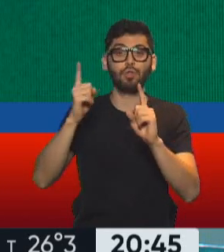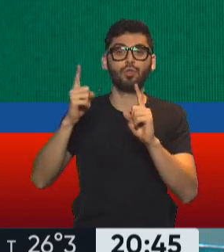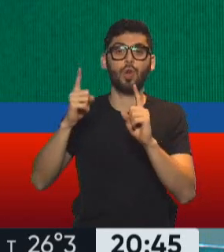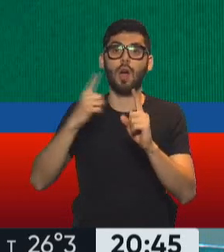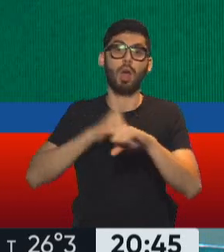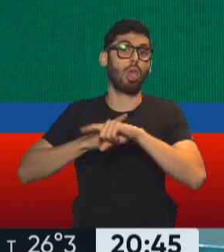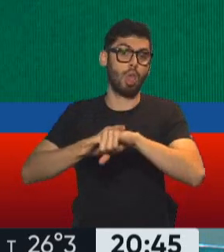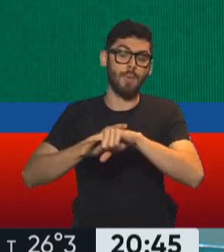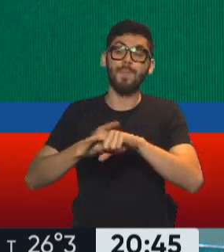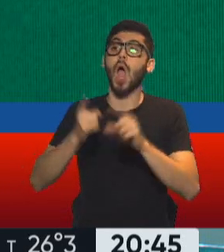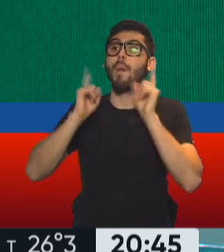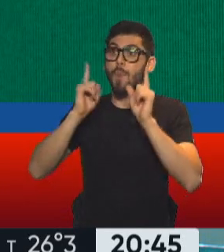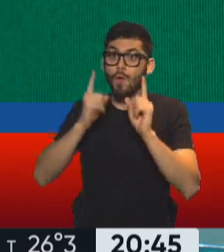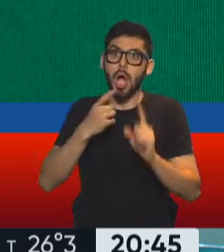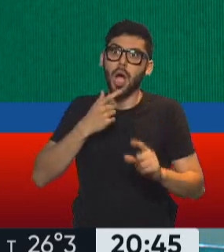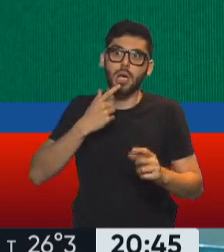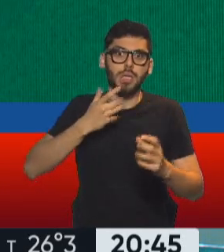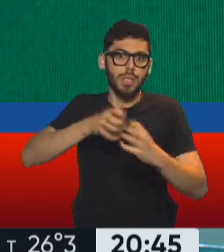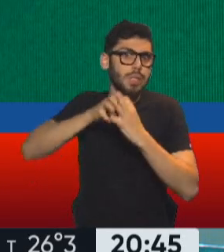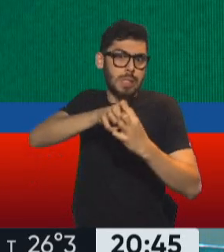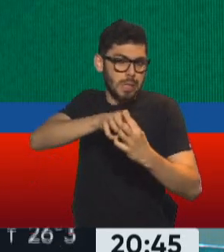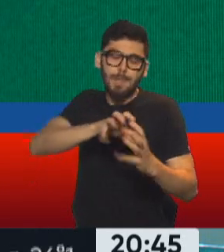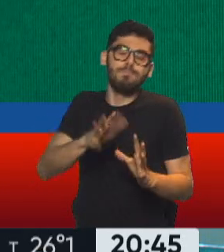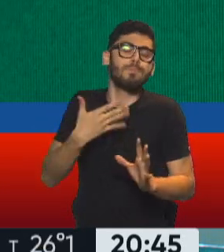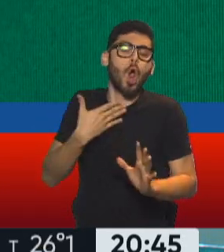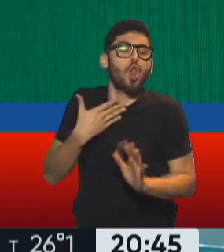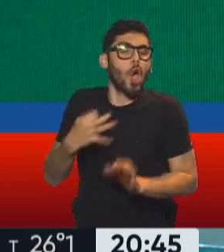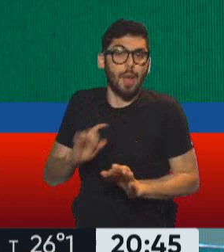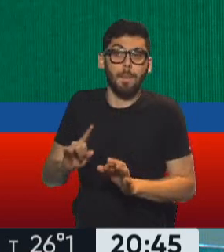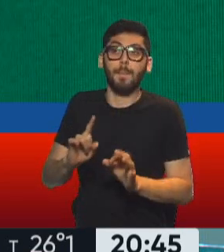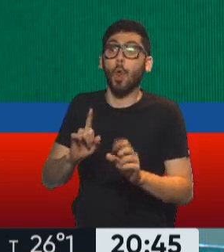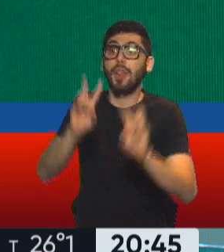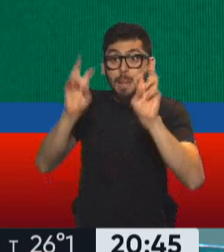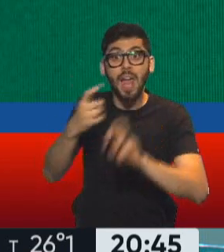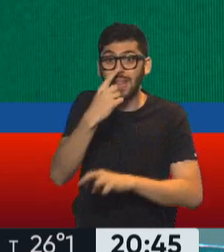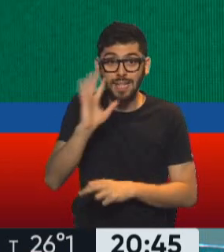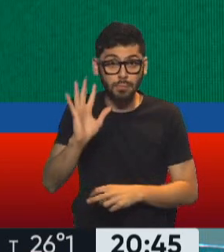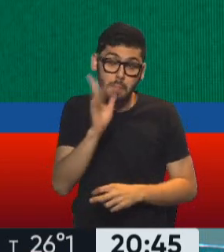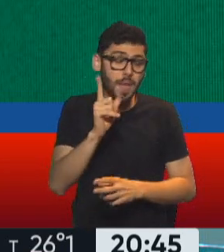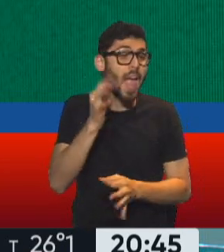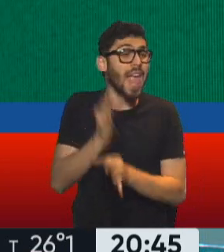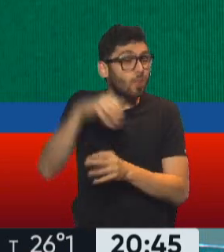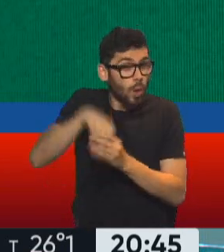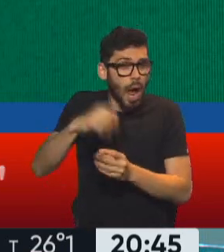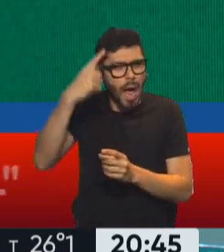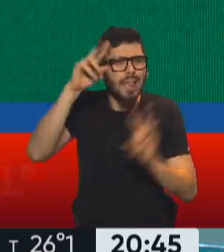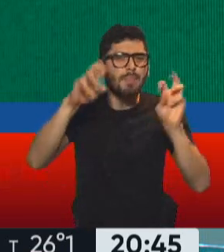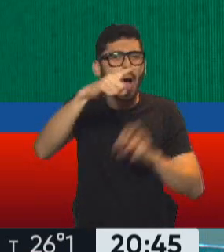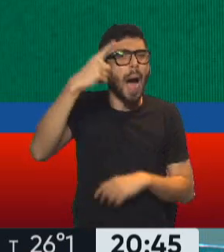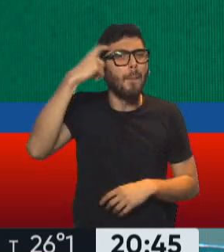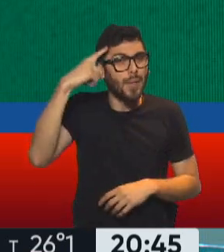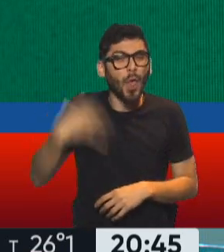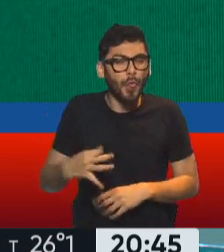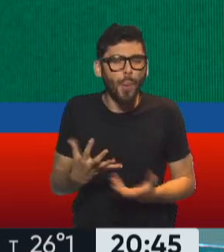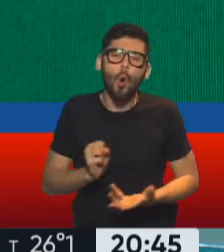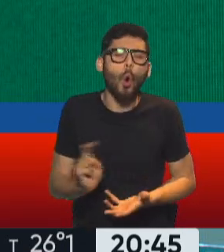en el tono que para mí no era adecuado, pero era muy interesante el contenido de una escuela. Digo, estos temas no deberíamos aprenderlos justamente en la escuela, el tema de la